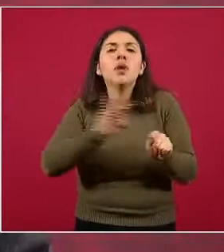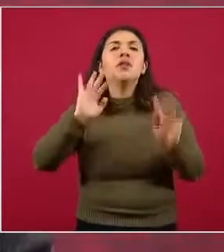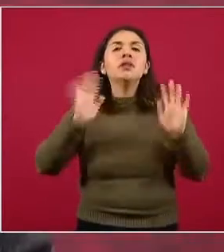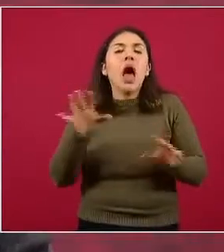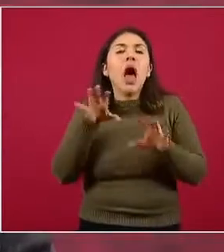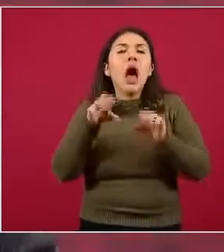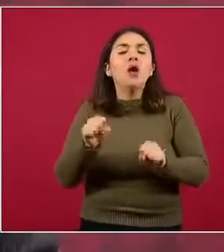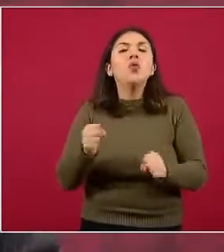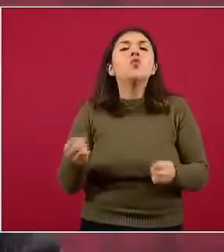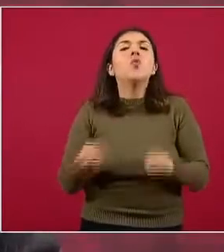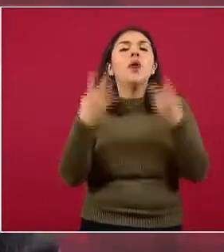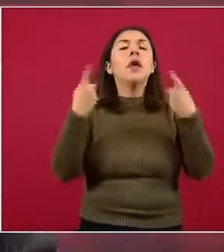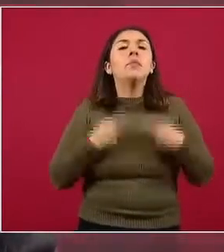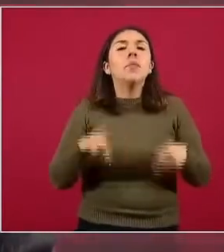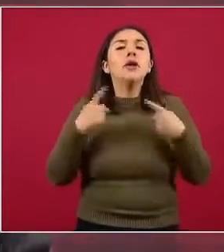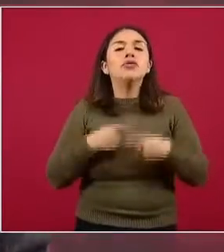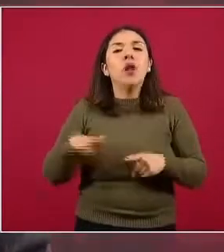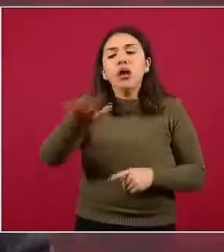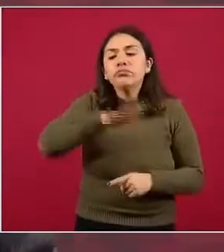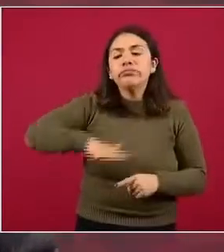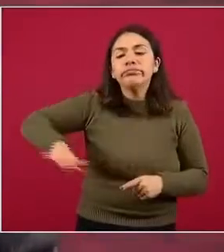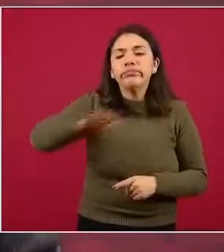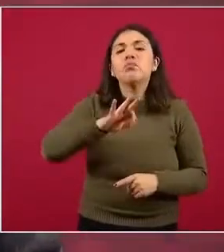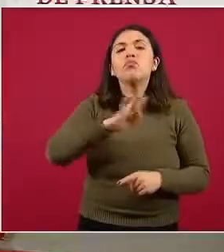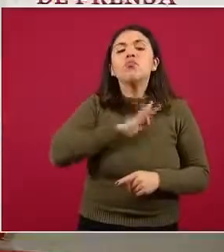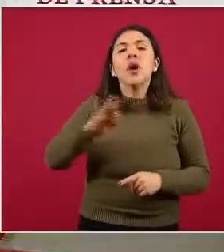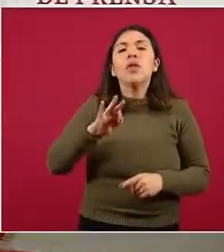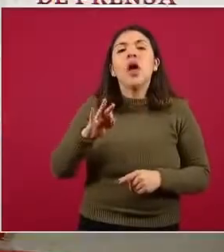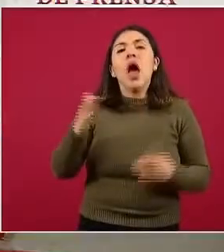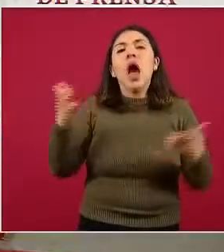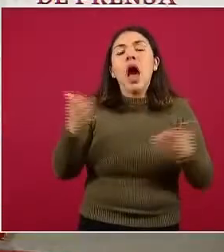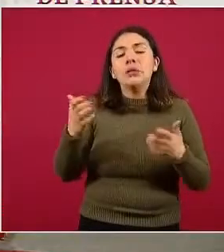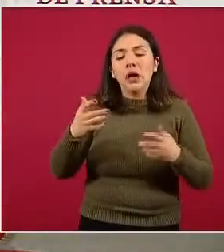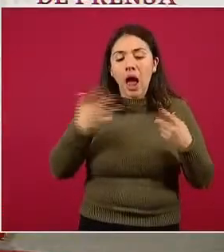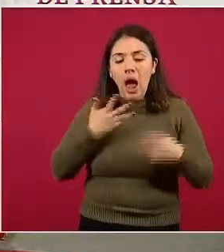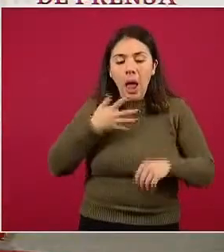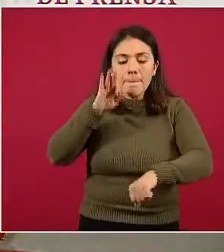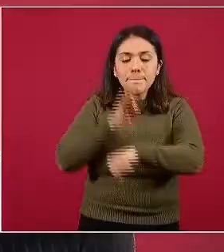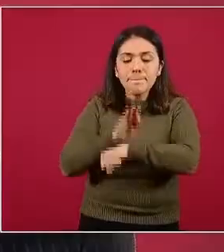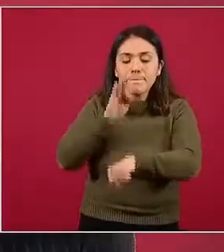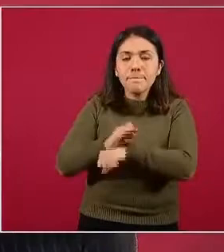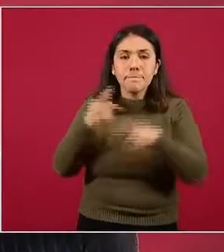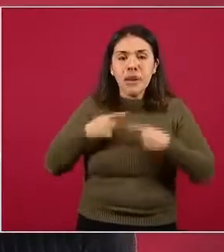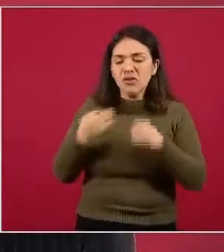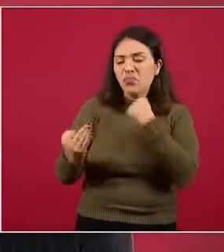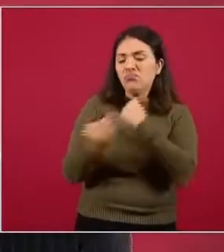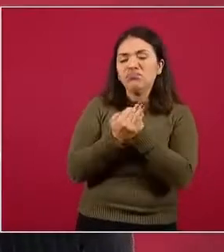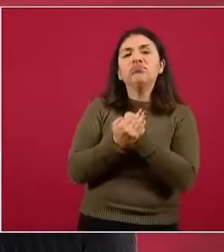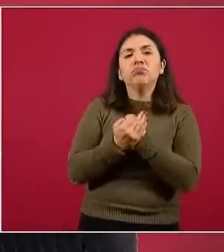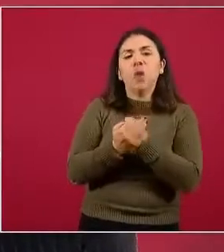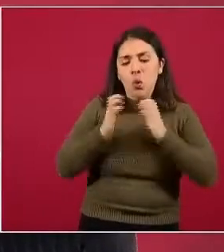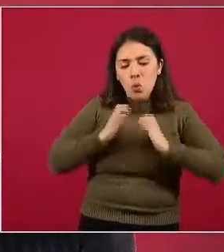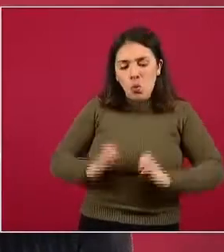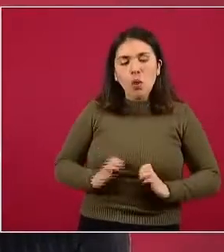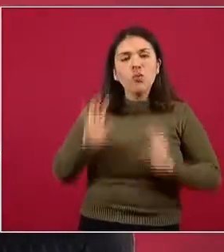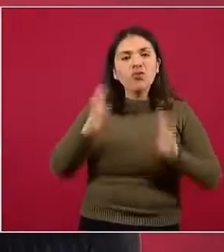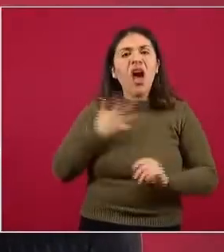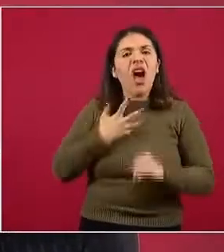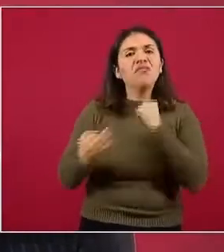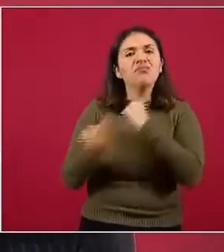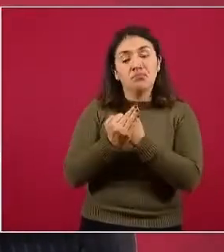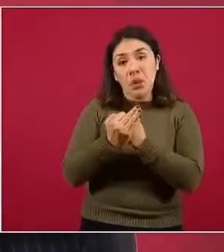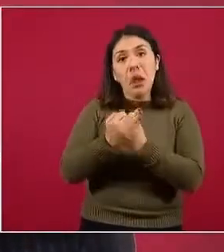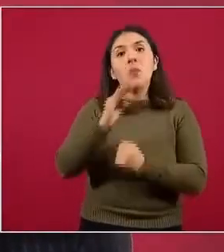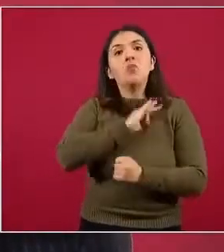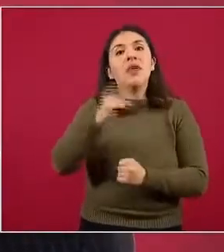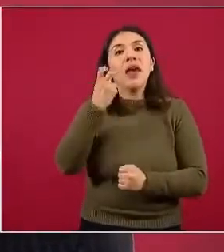umbral de inmunidad de rebaño, es decir, el porcentaje de personas inmunes necesarios para que la